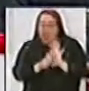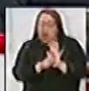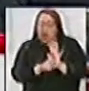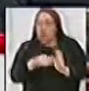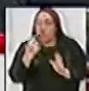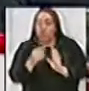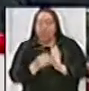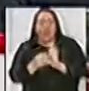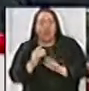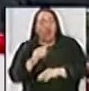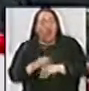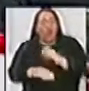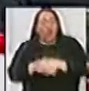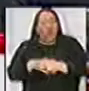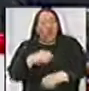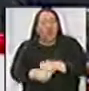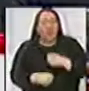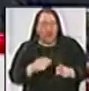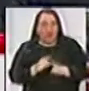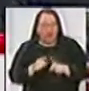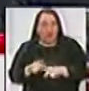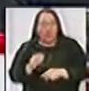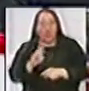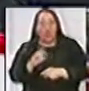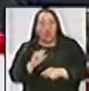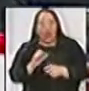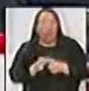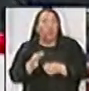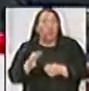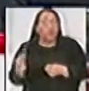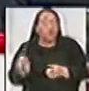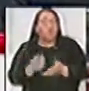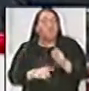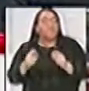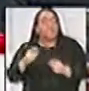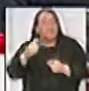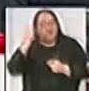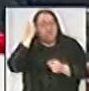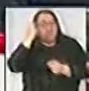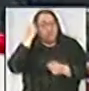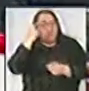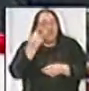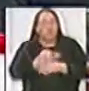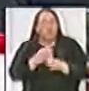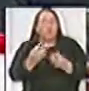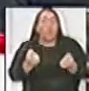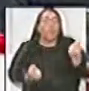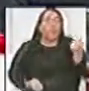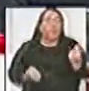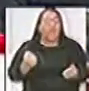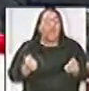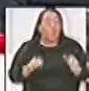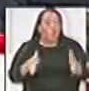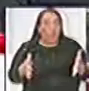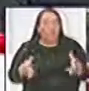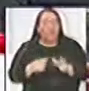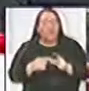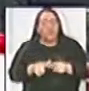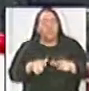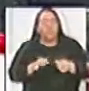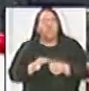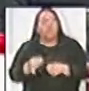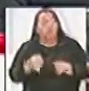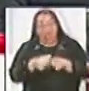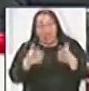solamente el uso de la bicicleta en zona urbana, sino también en zona rural. Y la necesidad de pensar en mecanismos de transporte no motorizado en espacios